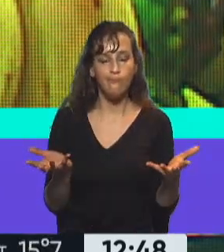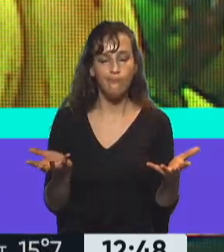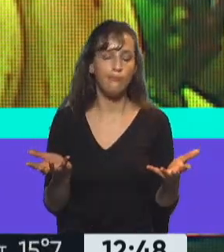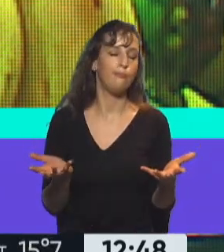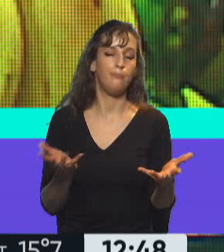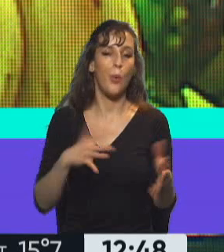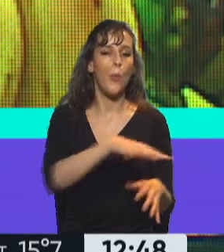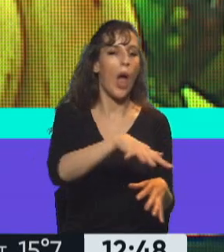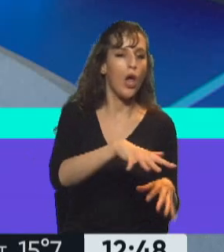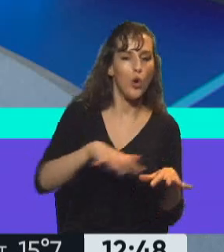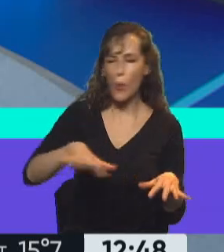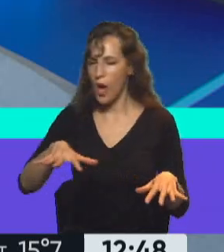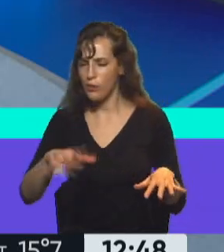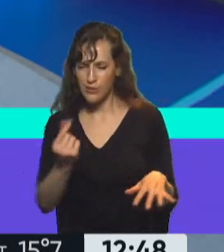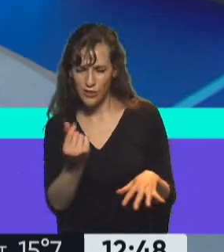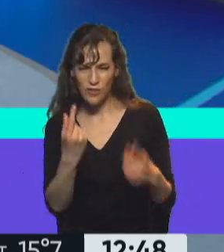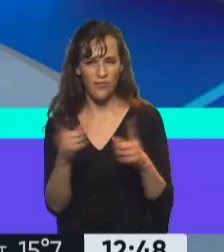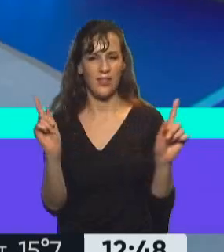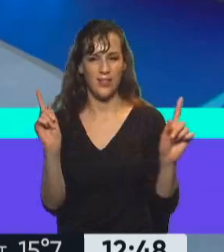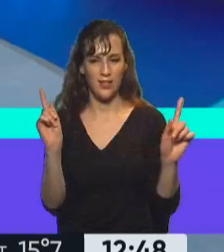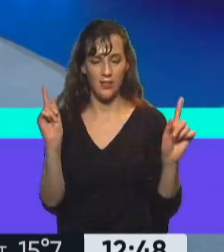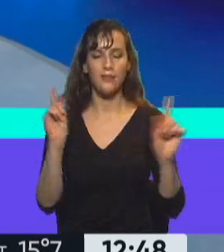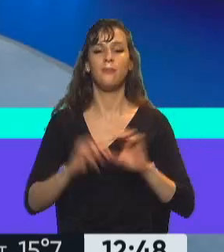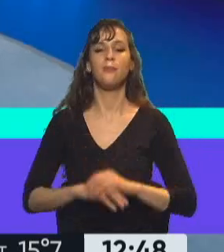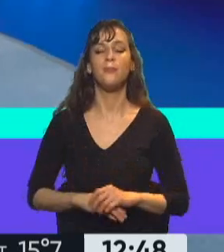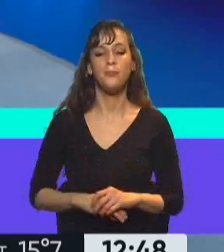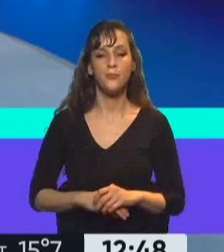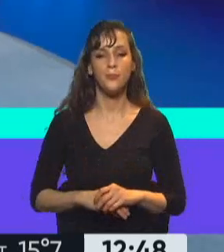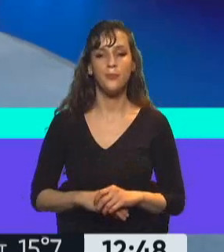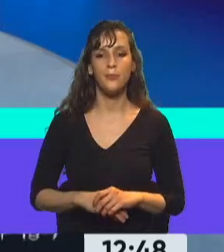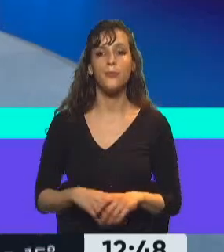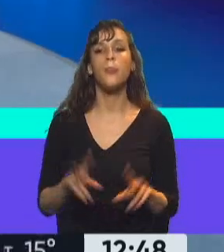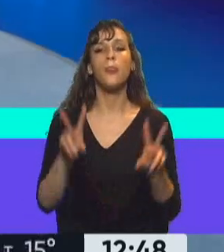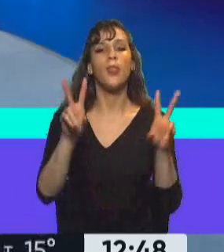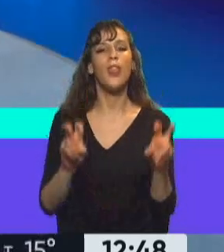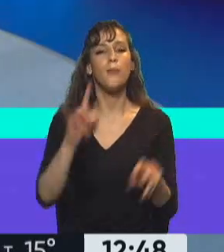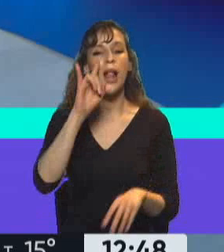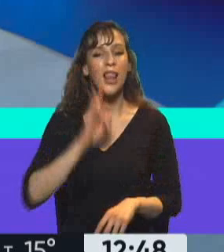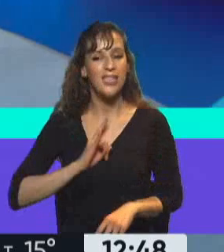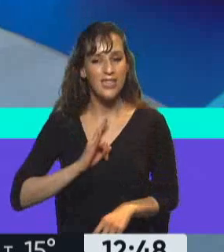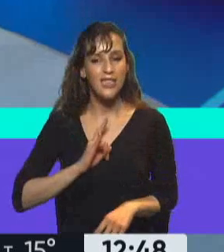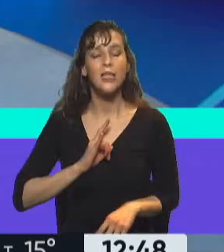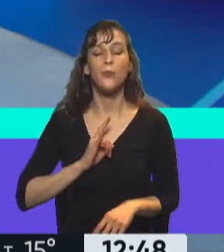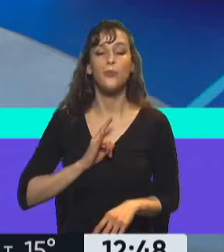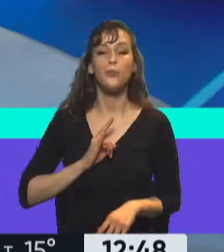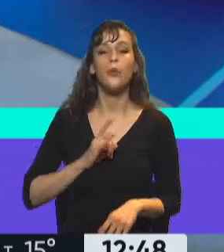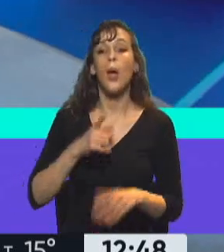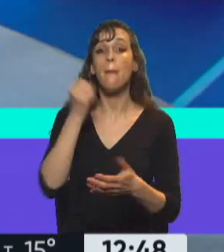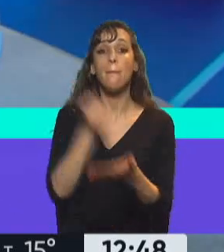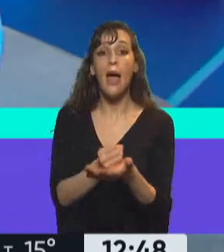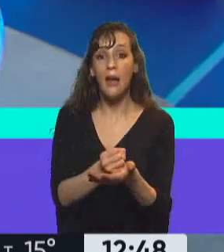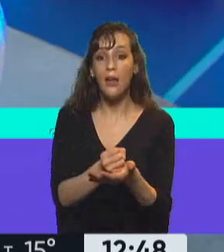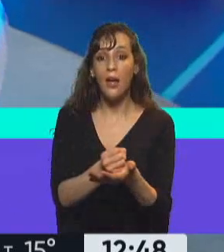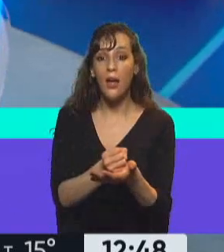barrio a otro fíjate yo estaba viendo en particular el tema de la leche hay una hay una marca que es casi